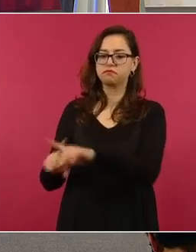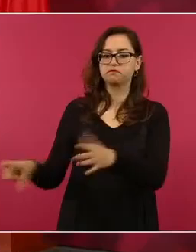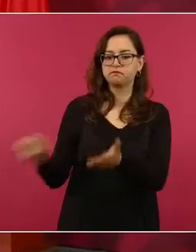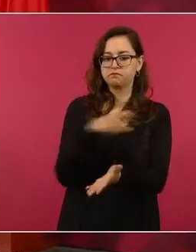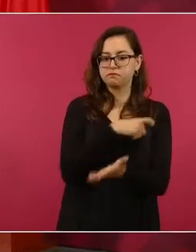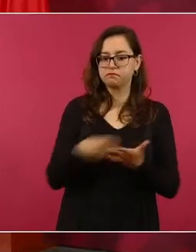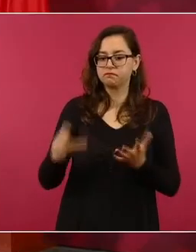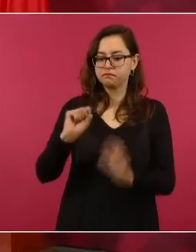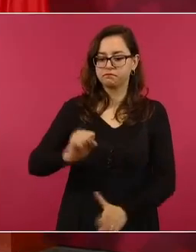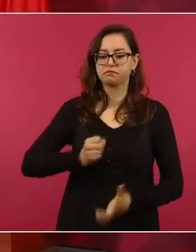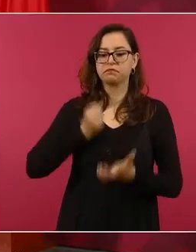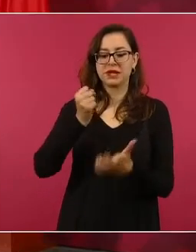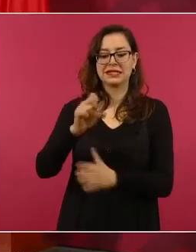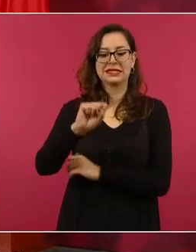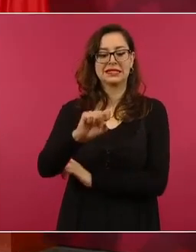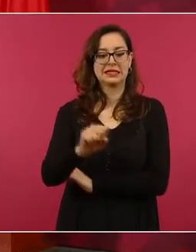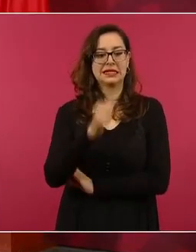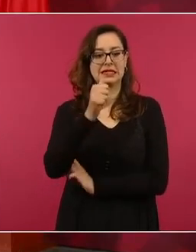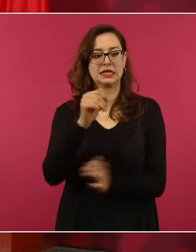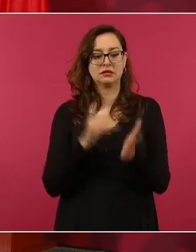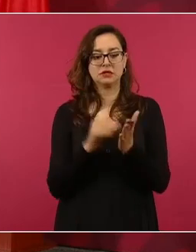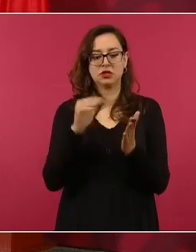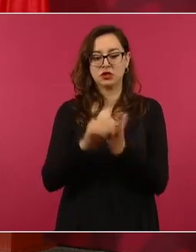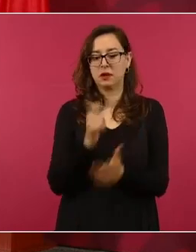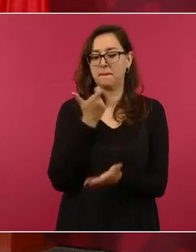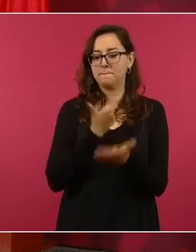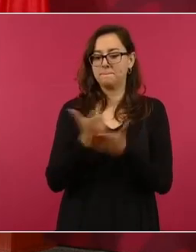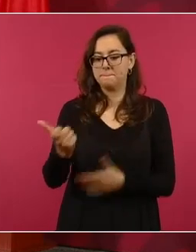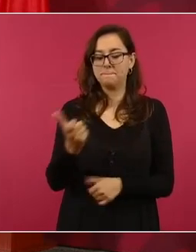por 66 millones de pesos en primer nivel y